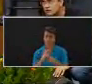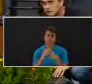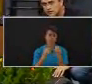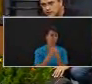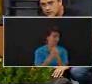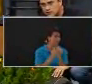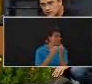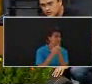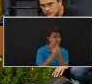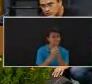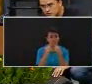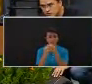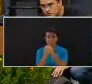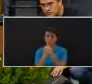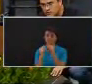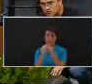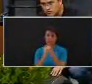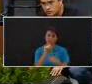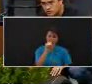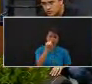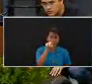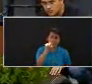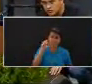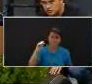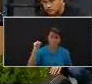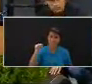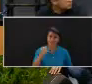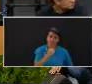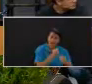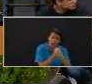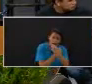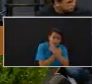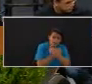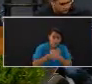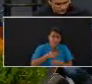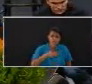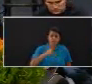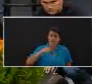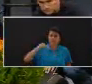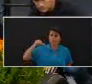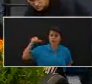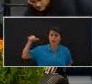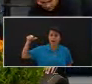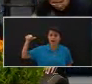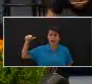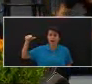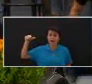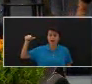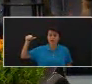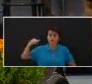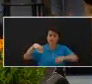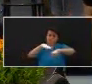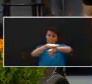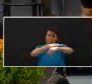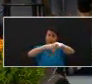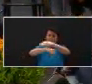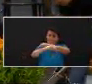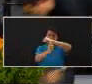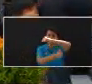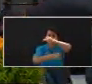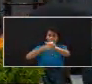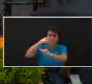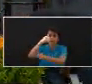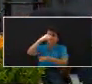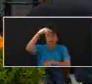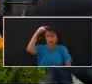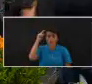buscándote con ansias. Aquel que ama mi alma sobre alas